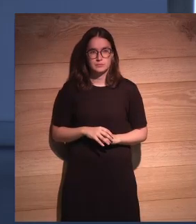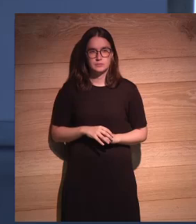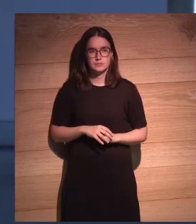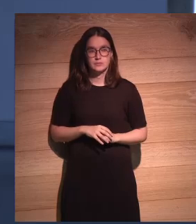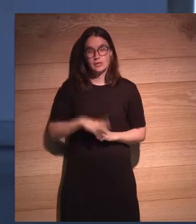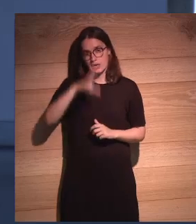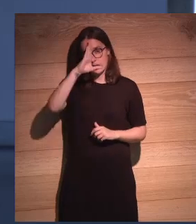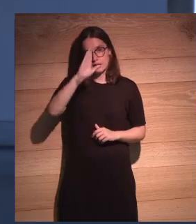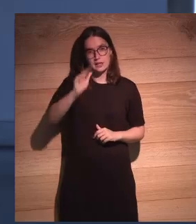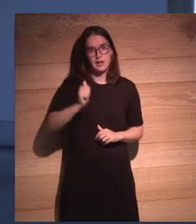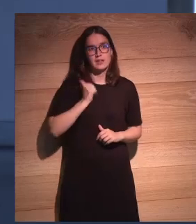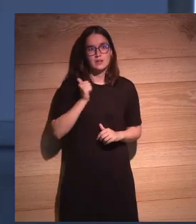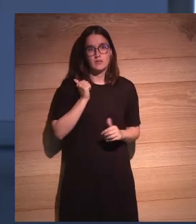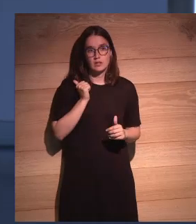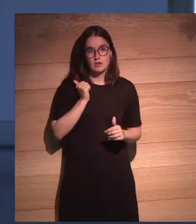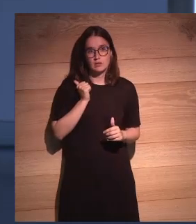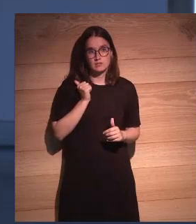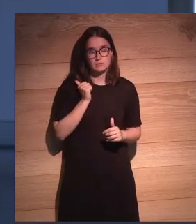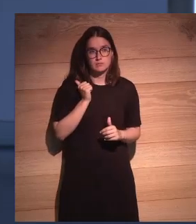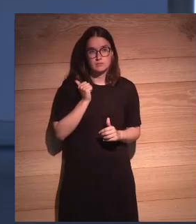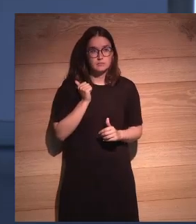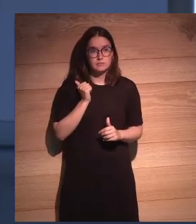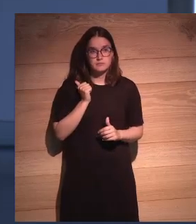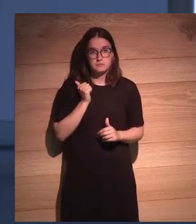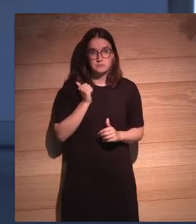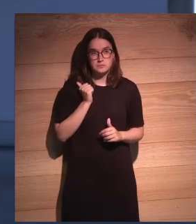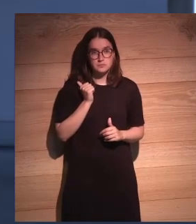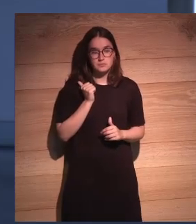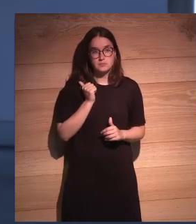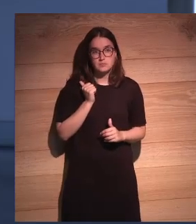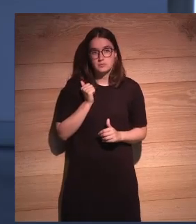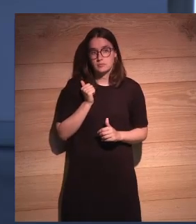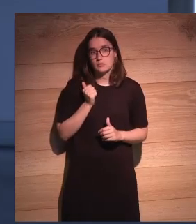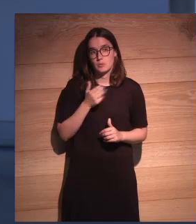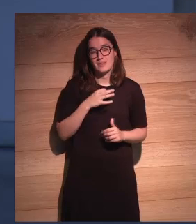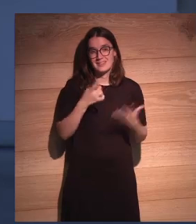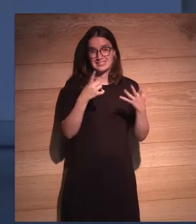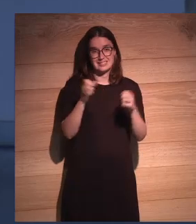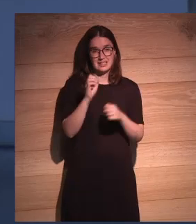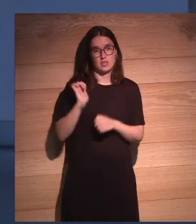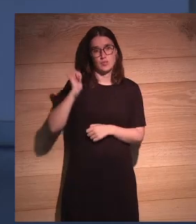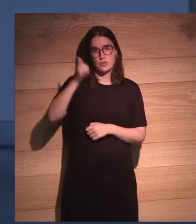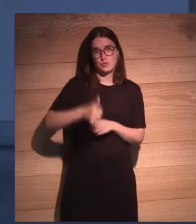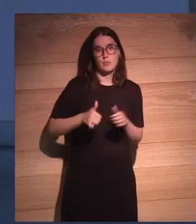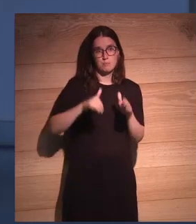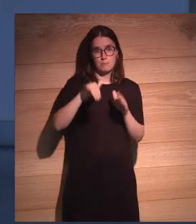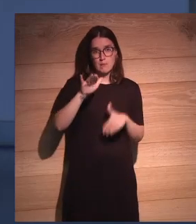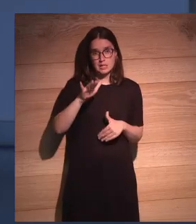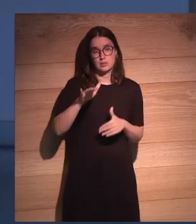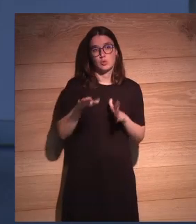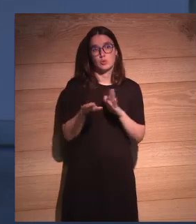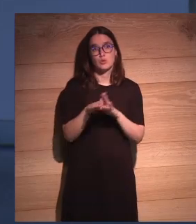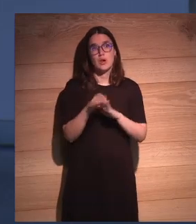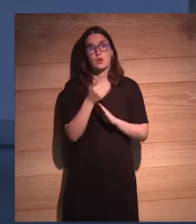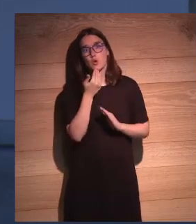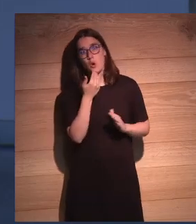La inteligencia artificial ha existido durante más de 60 años y ha permanecido